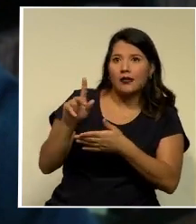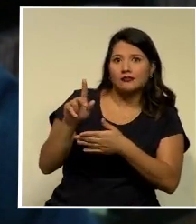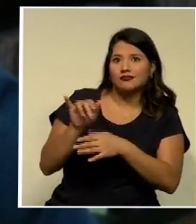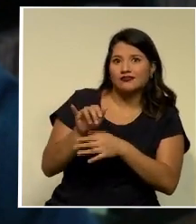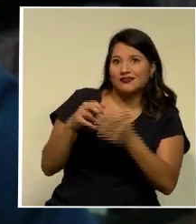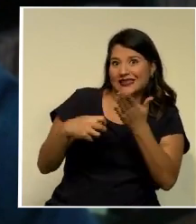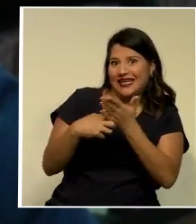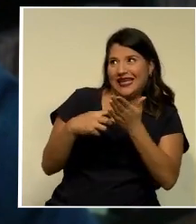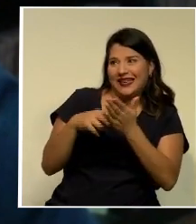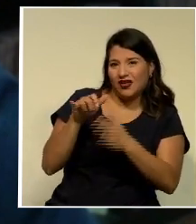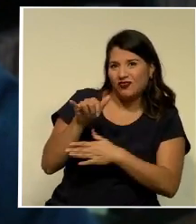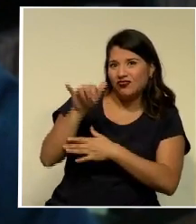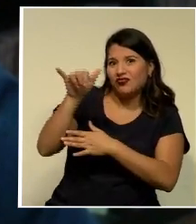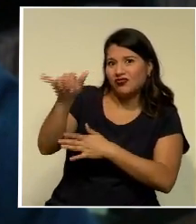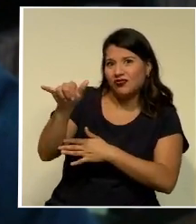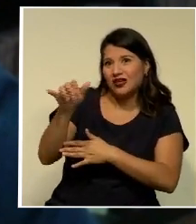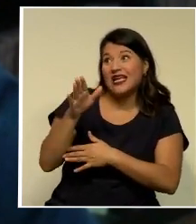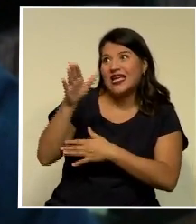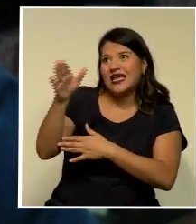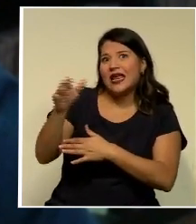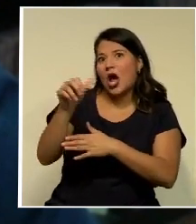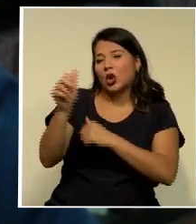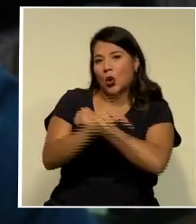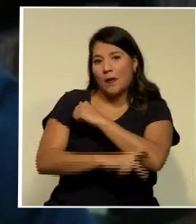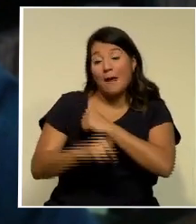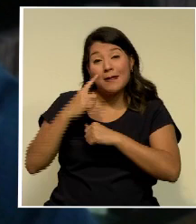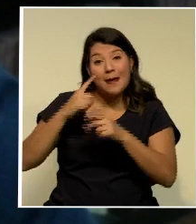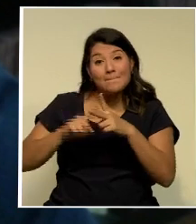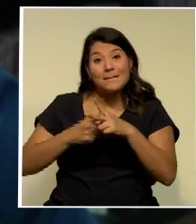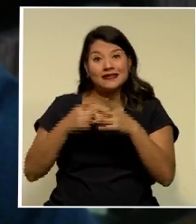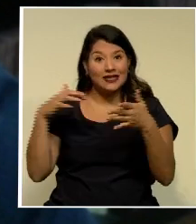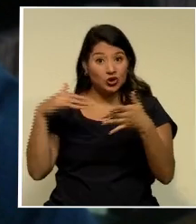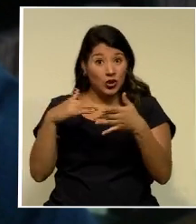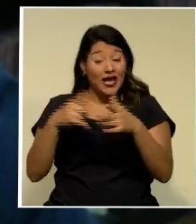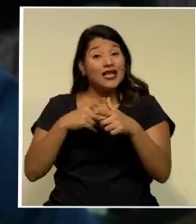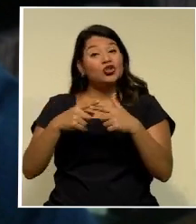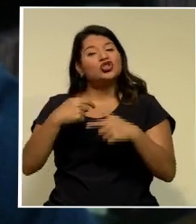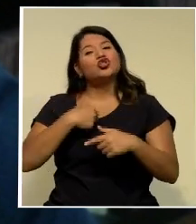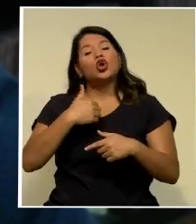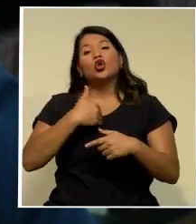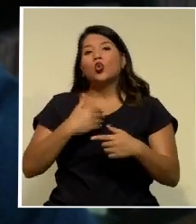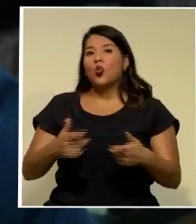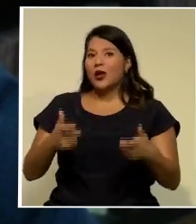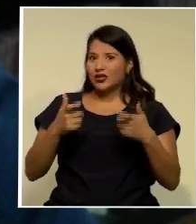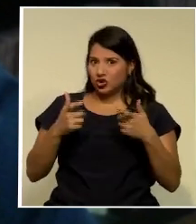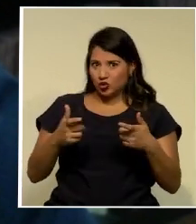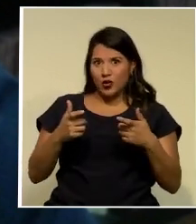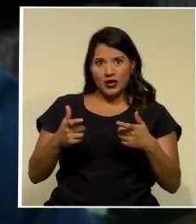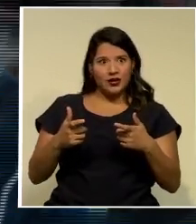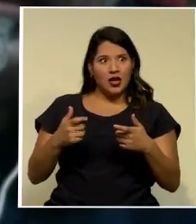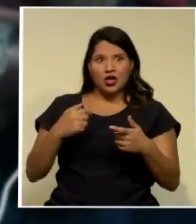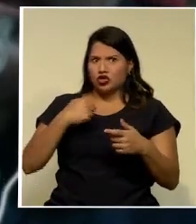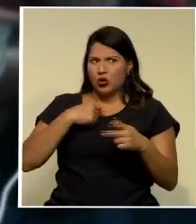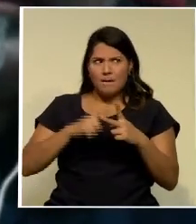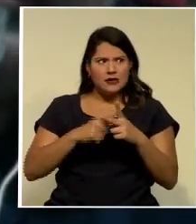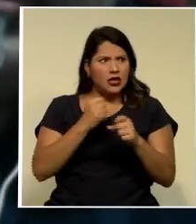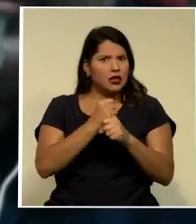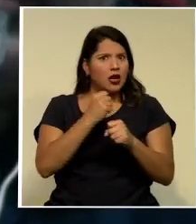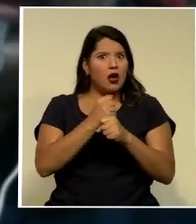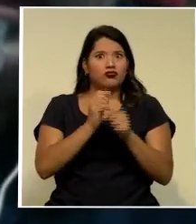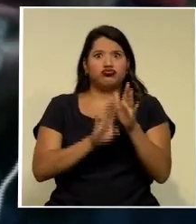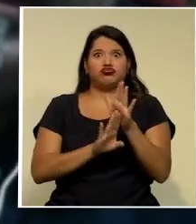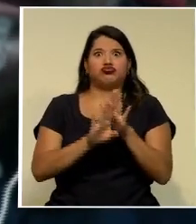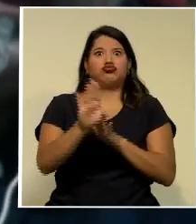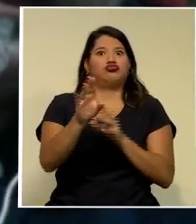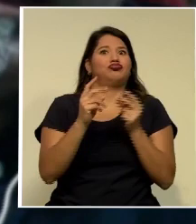poder empezar a estudiar. Tuve la suerte de que me fue muy bien, muy rápidamente trabajando en